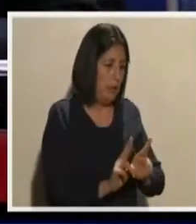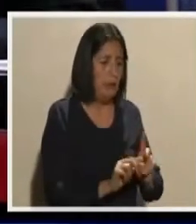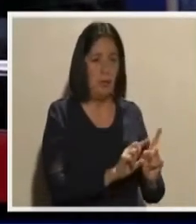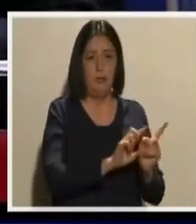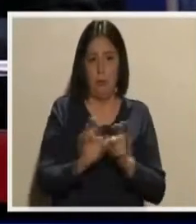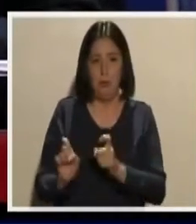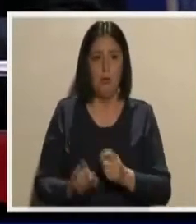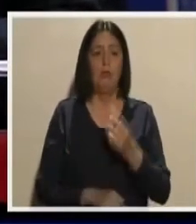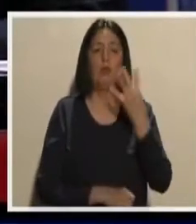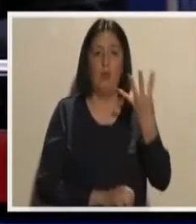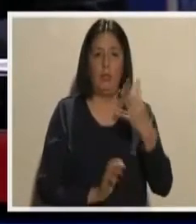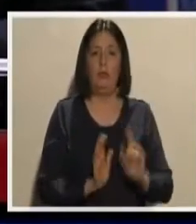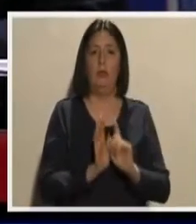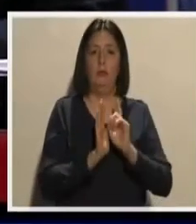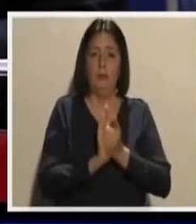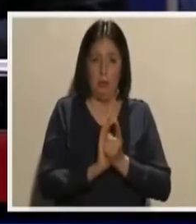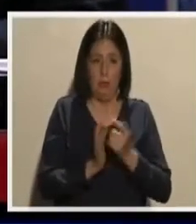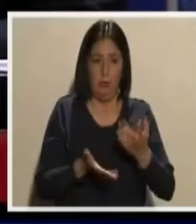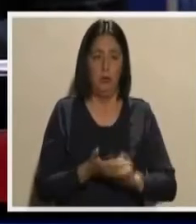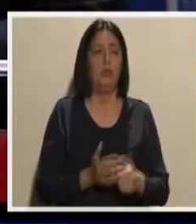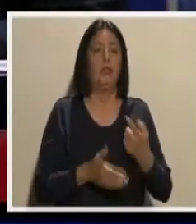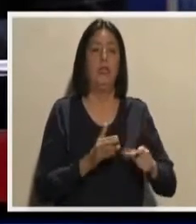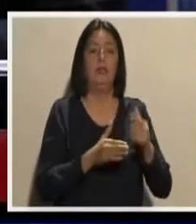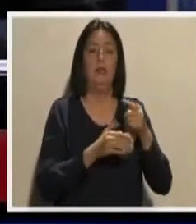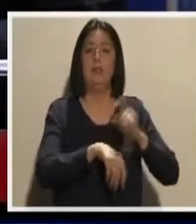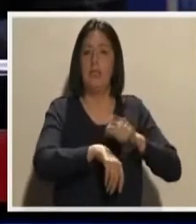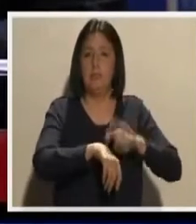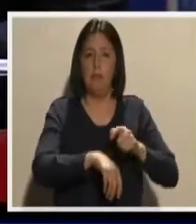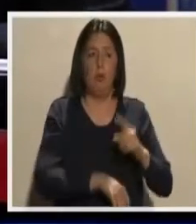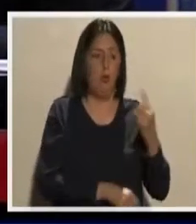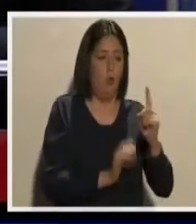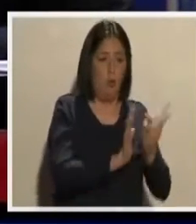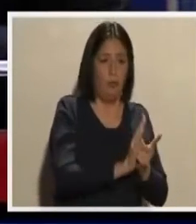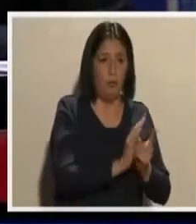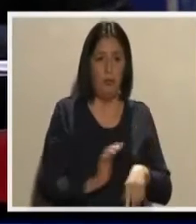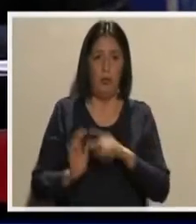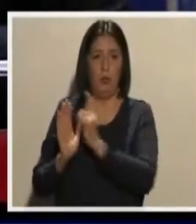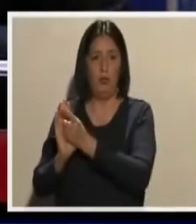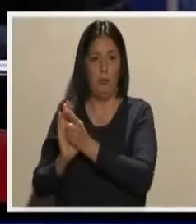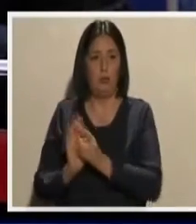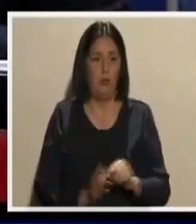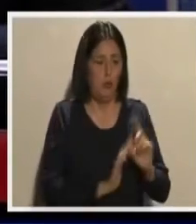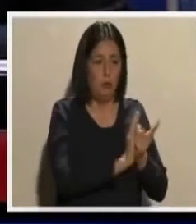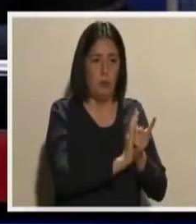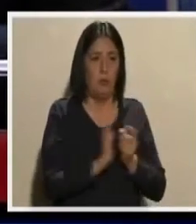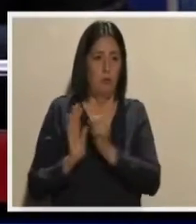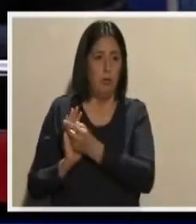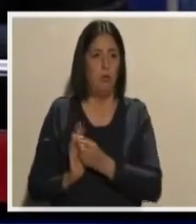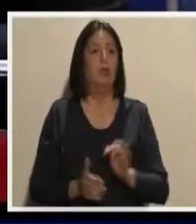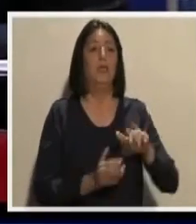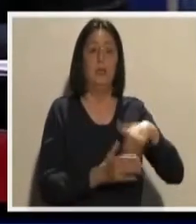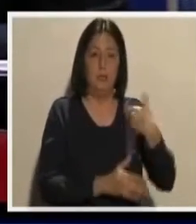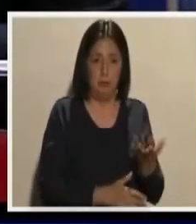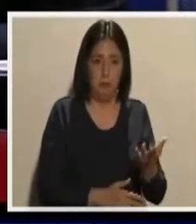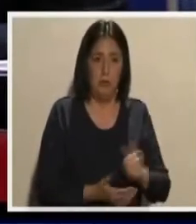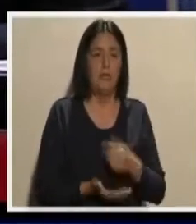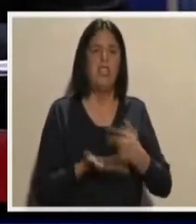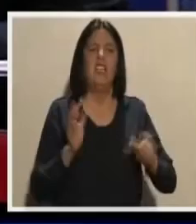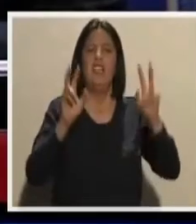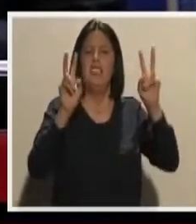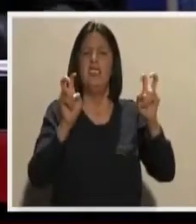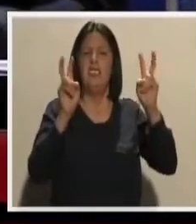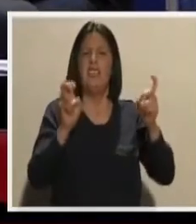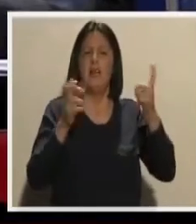por 4 minutos repartidas en intervalos de 1 minuto cada uno. El bloque que viene a continuación trata